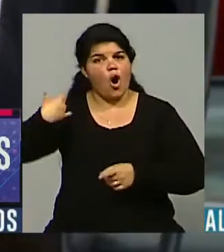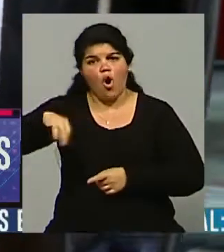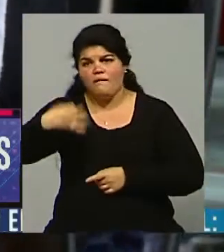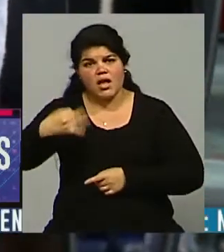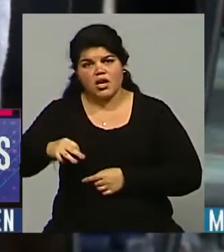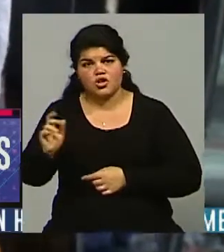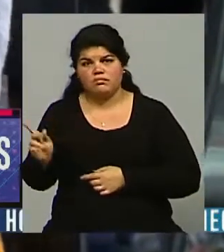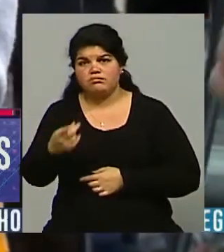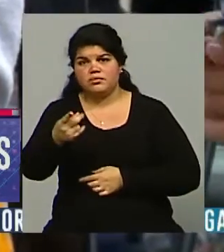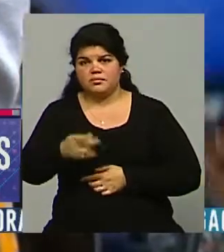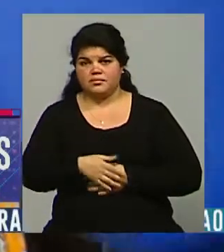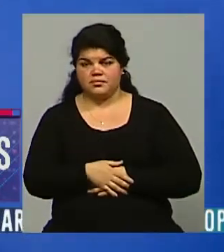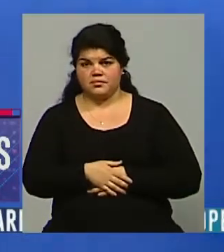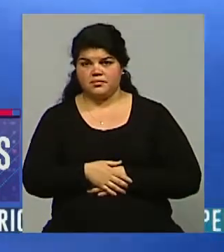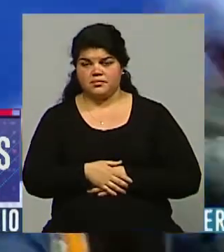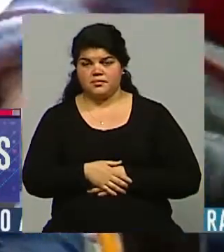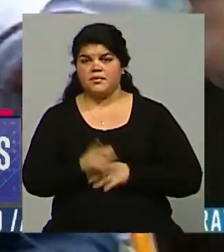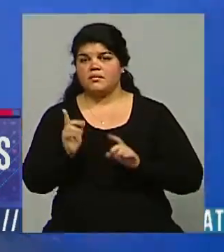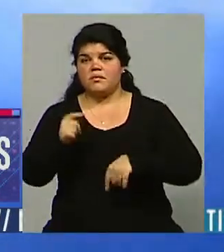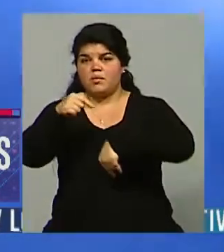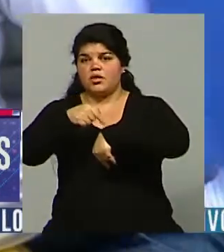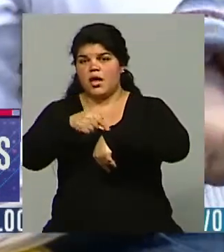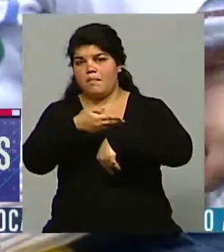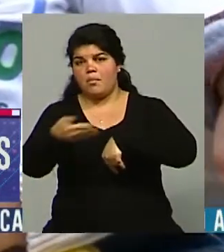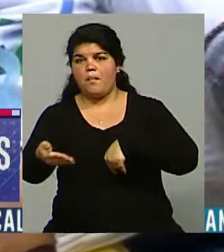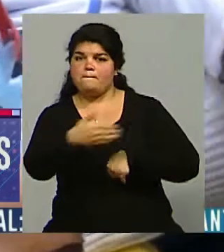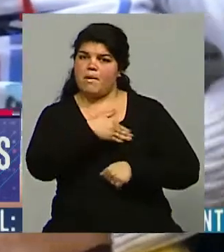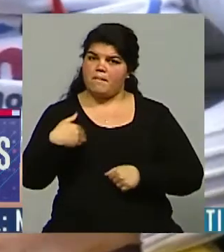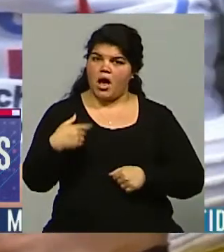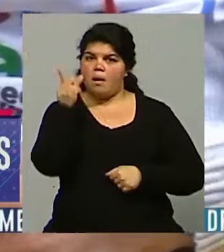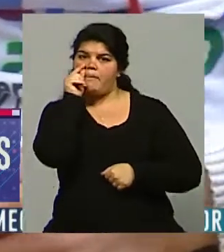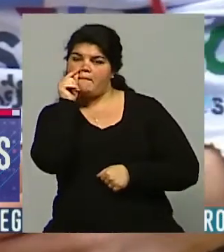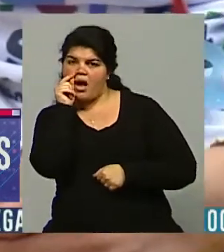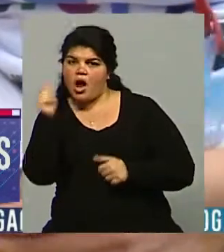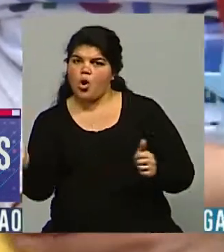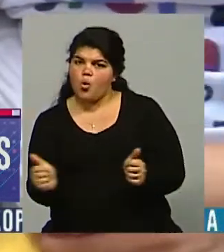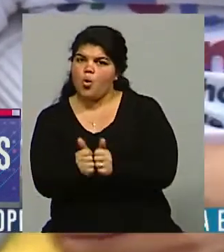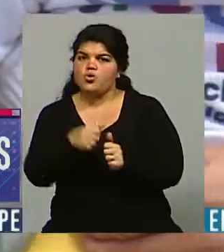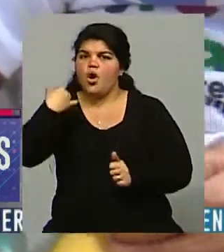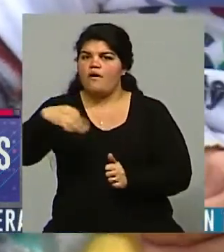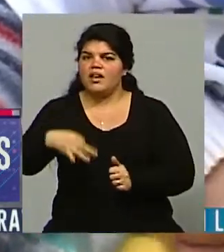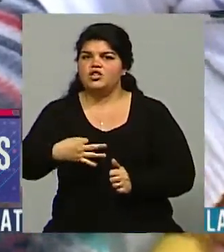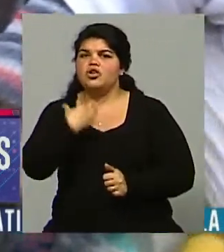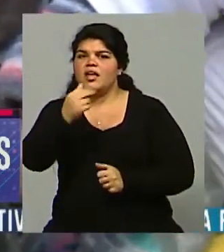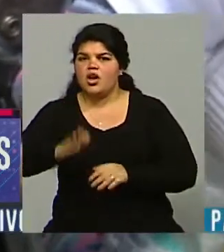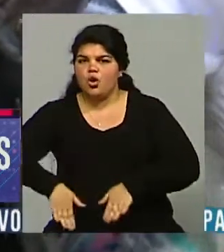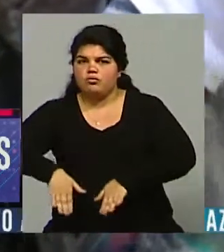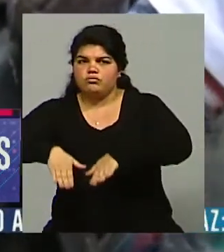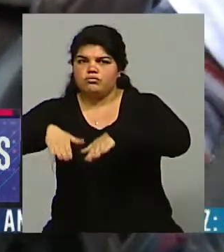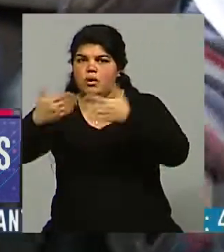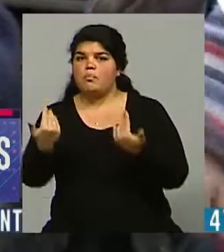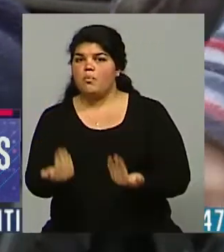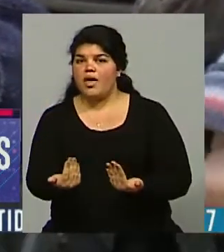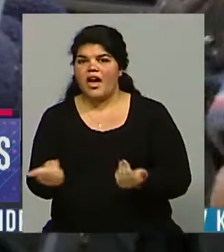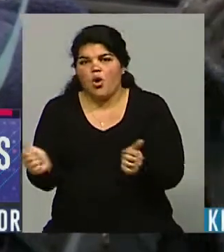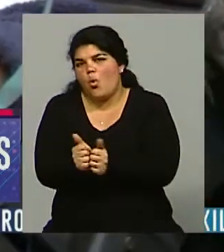decir, bueno, estamos tanto tiempo la mamá y el papá compartiendo esta obligación de ir criando a los hijos. Digo,